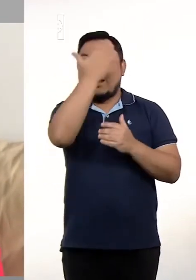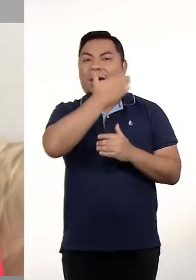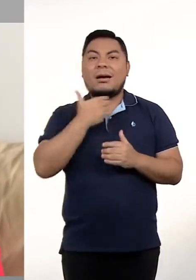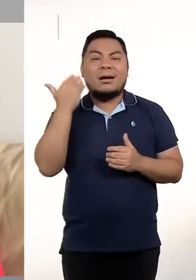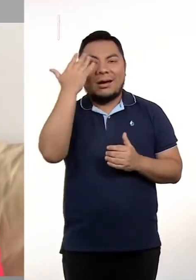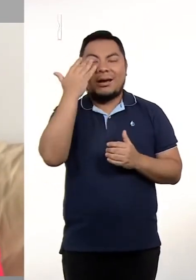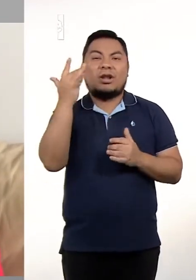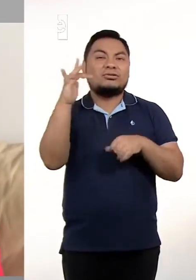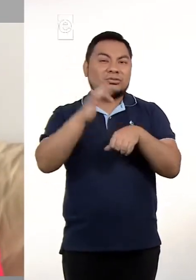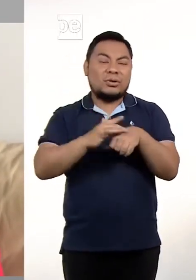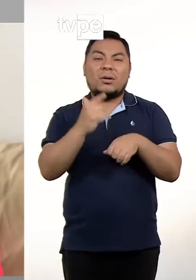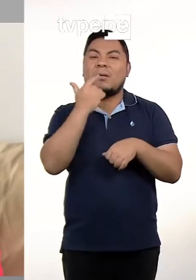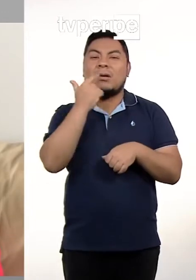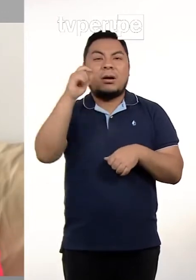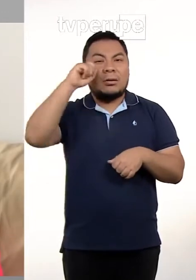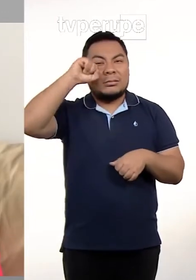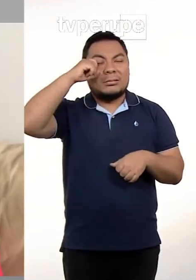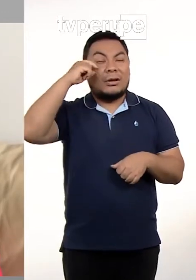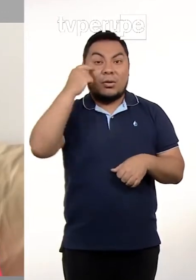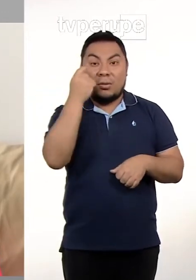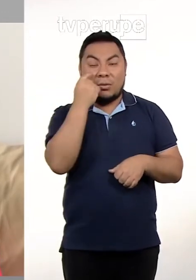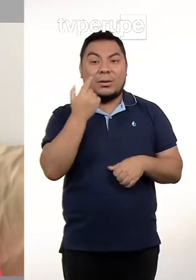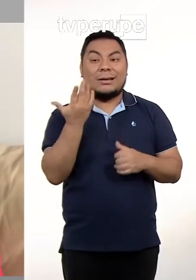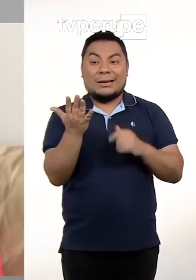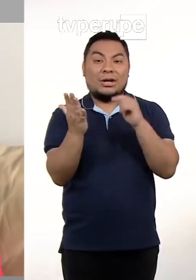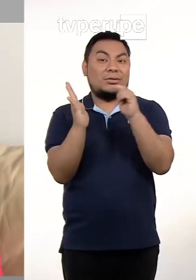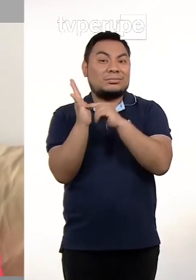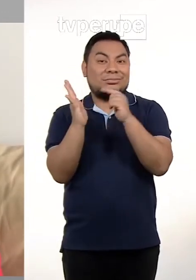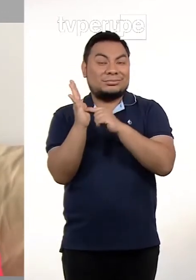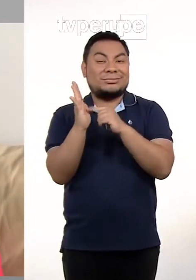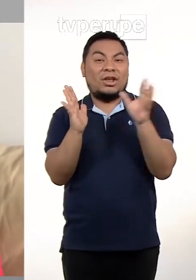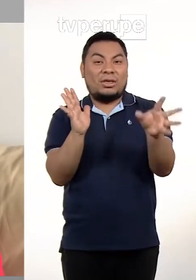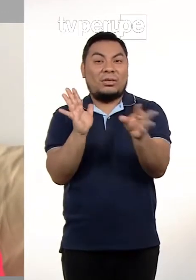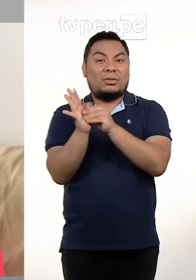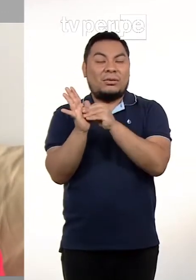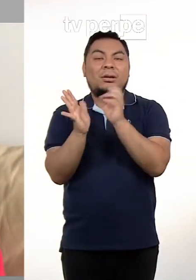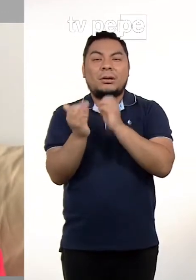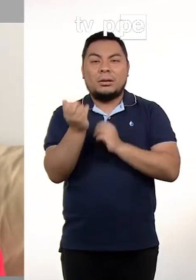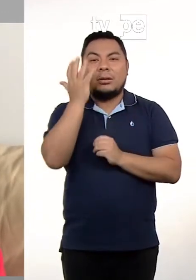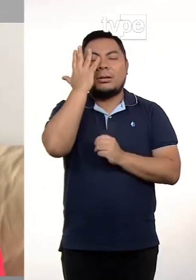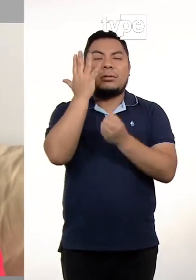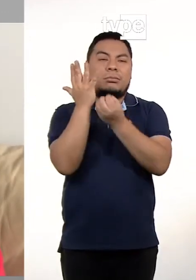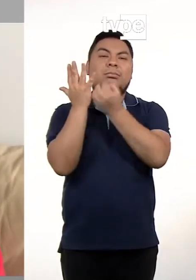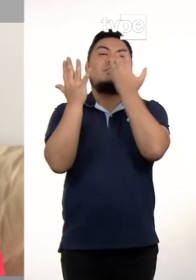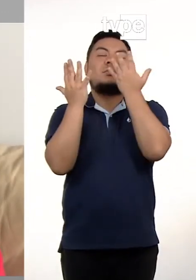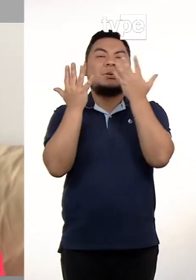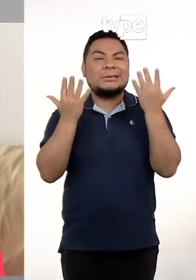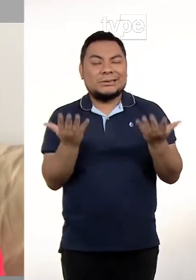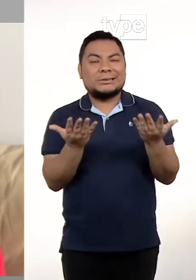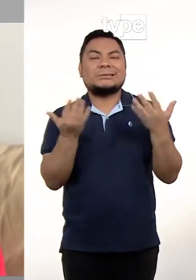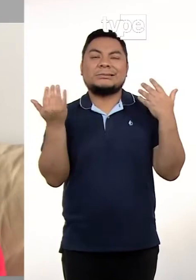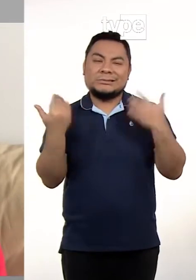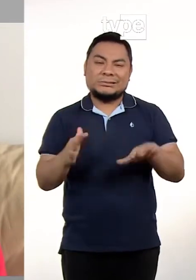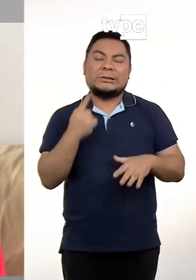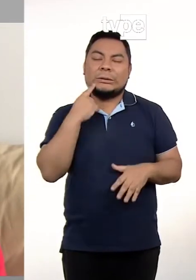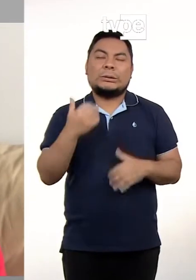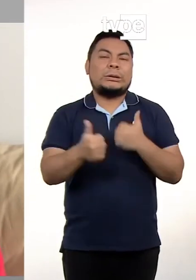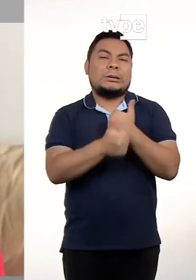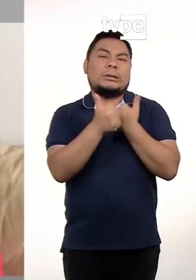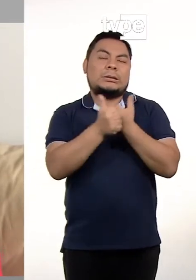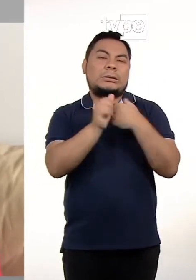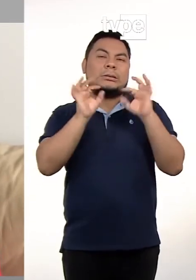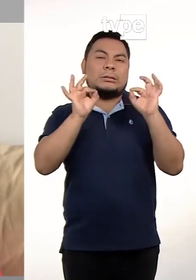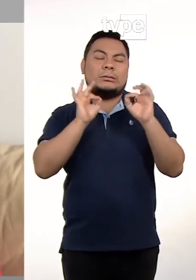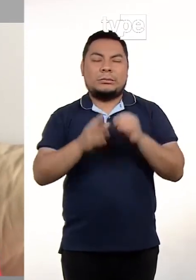cara, nos las llevamos a la boca, nos sobamos los ojos, entonces podemos correr y corremos de ya